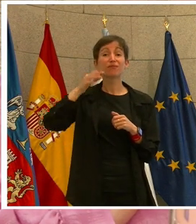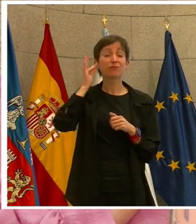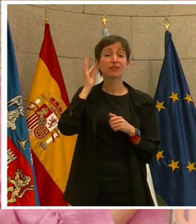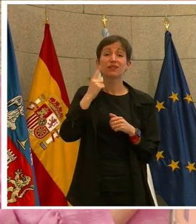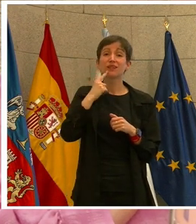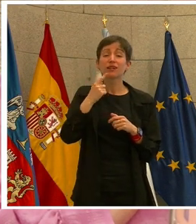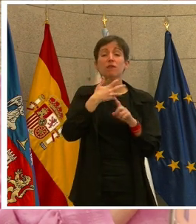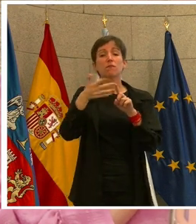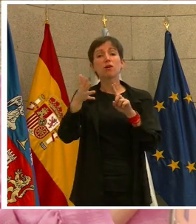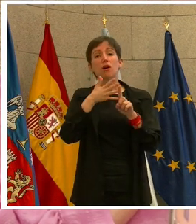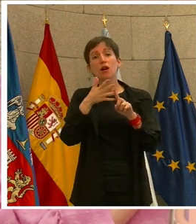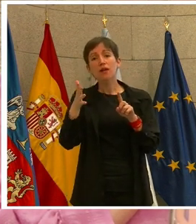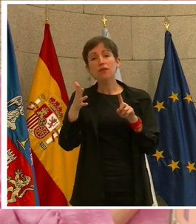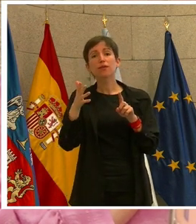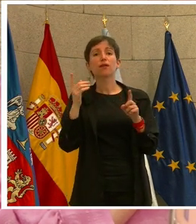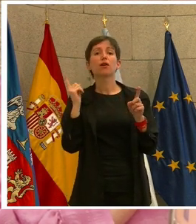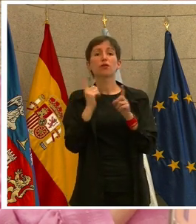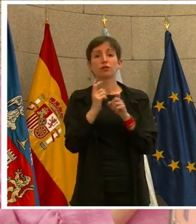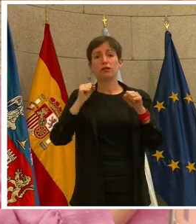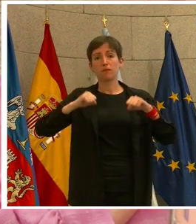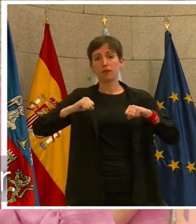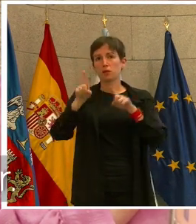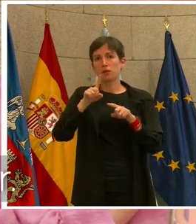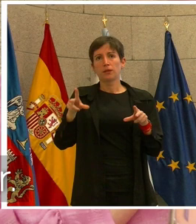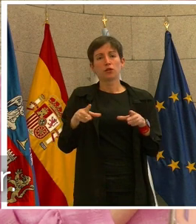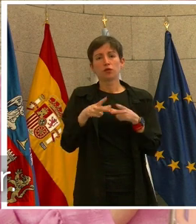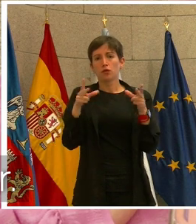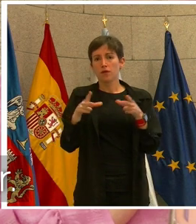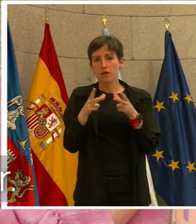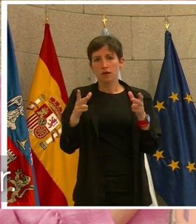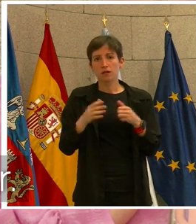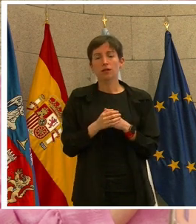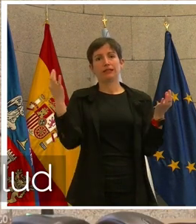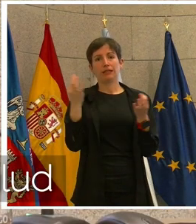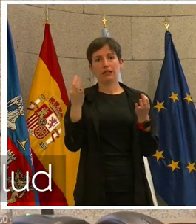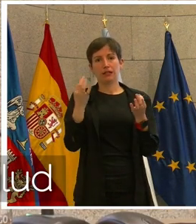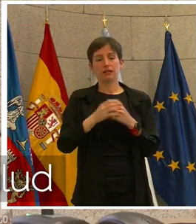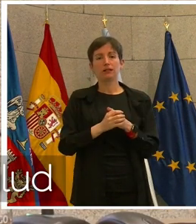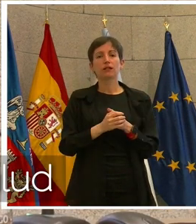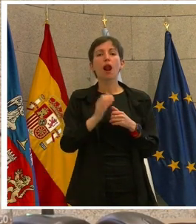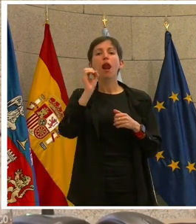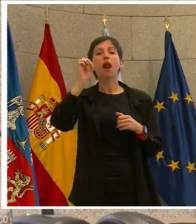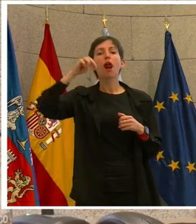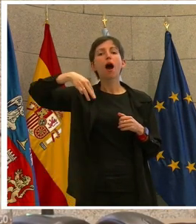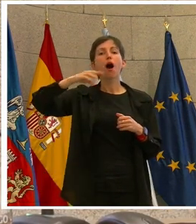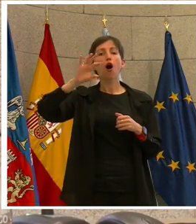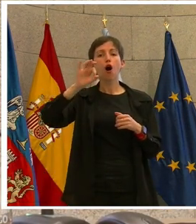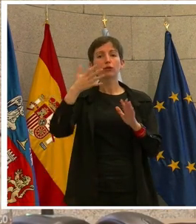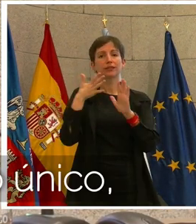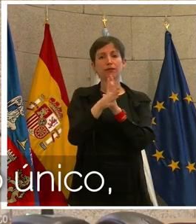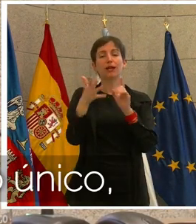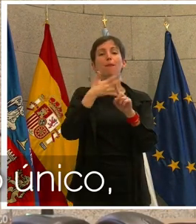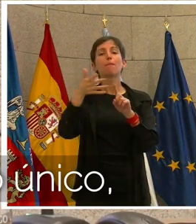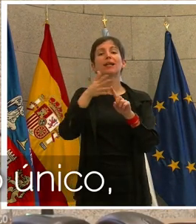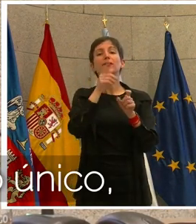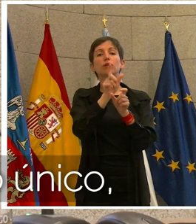malos tratos contra los mayores son una lacra sobre la que la sociedad debemos de de actuar ación Mundial de la Salud Define el maltrato a